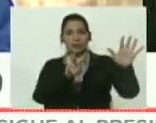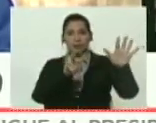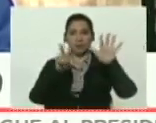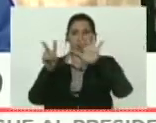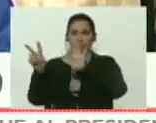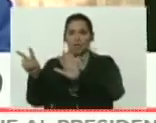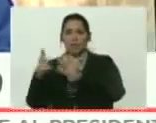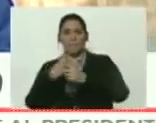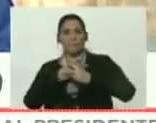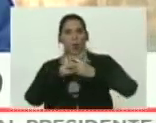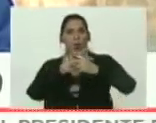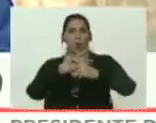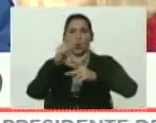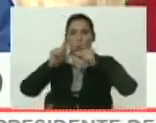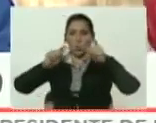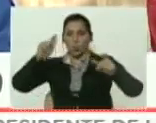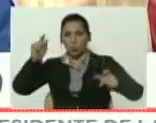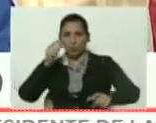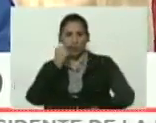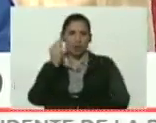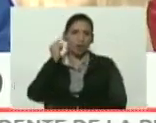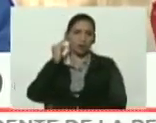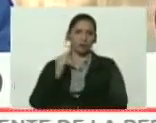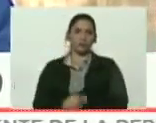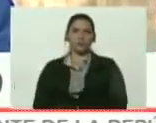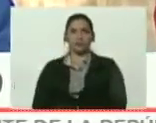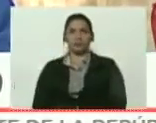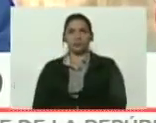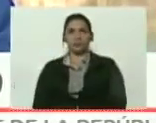55.707 voluntarios y voluntarias.